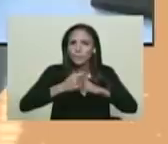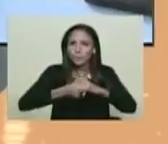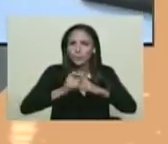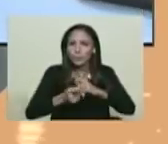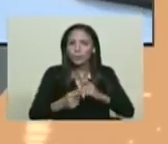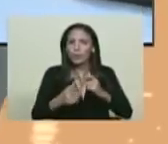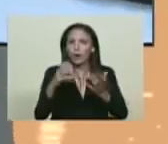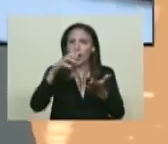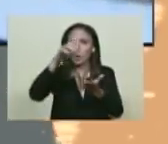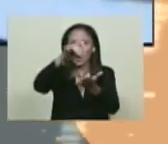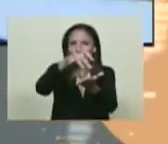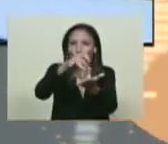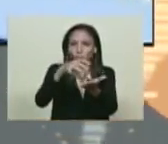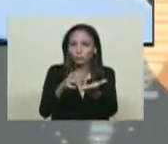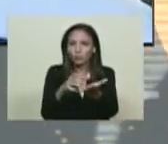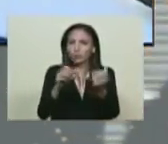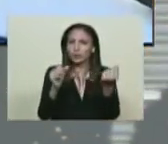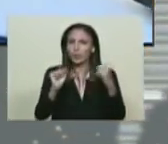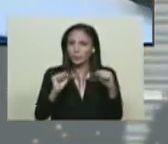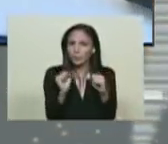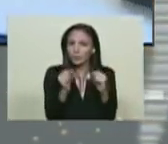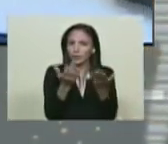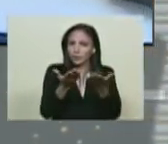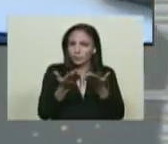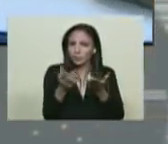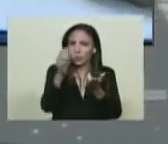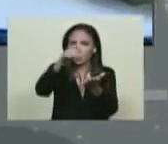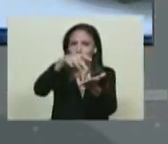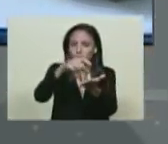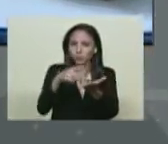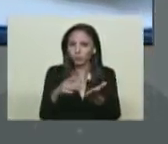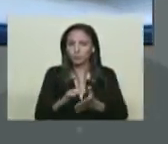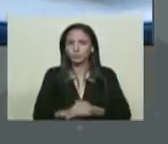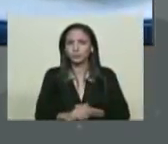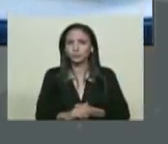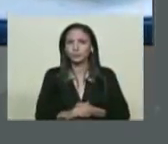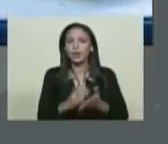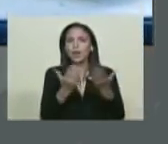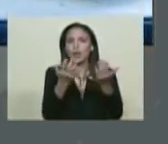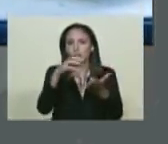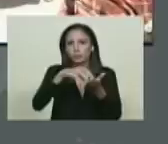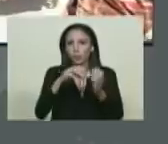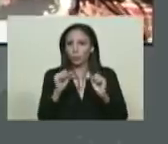los constituyentes merideños. Ahora siembro